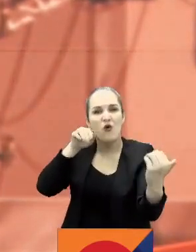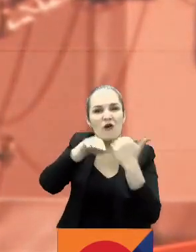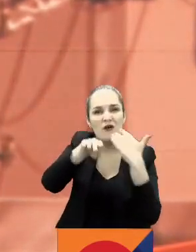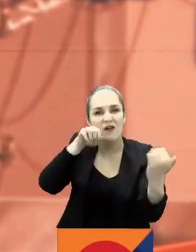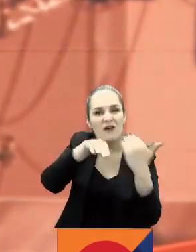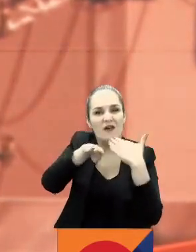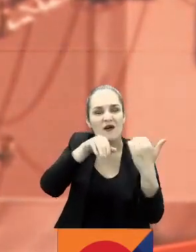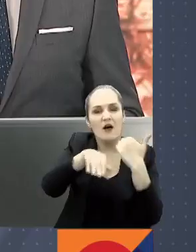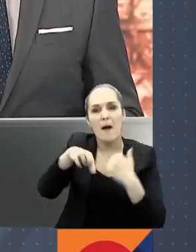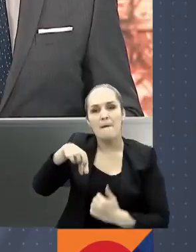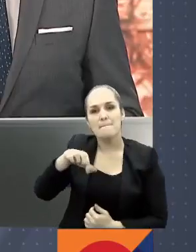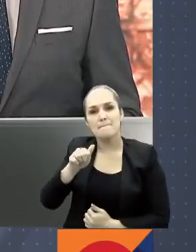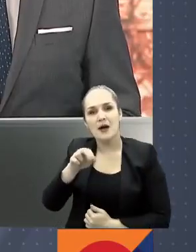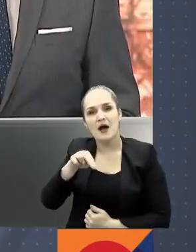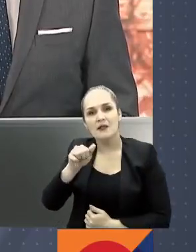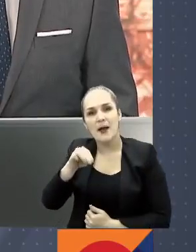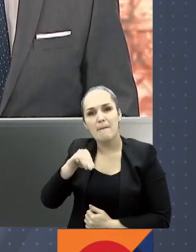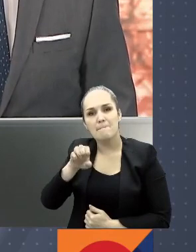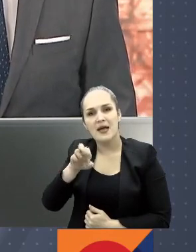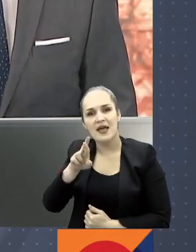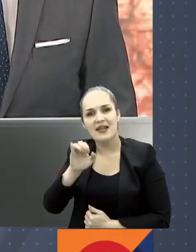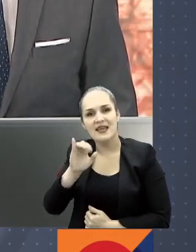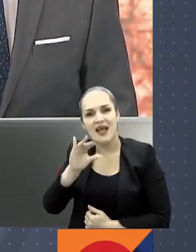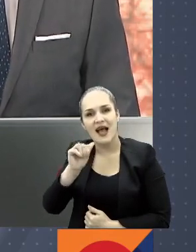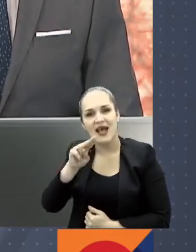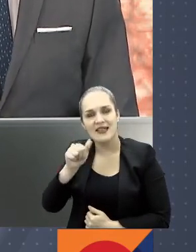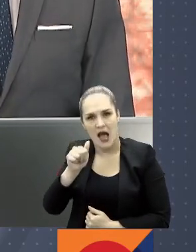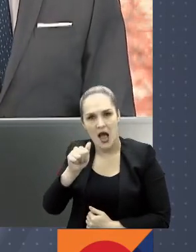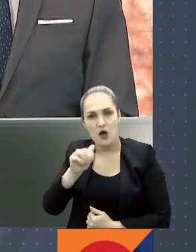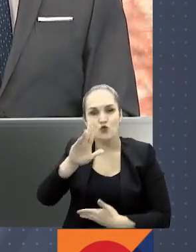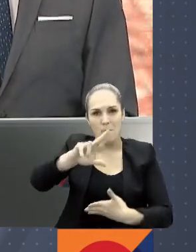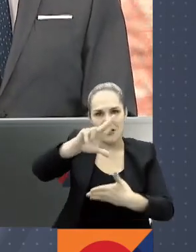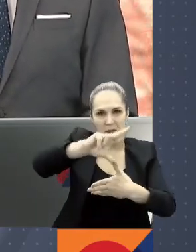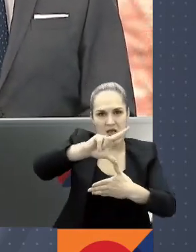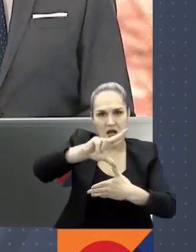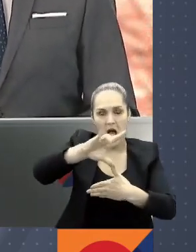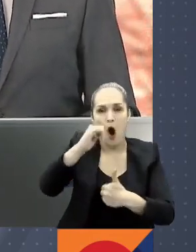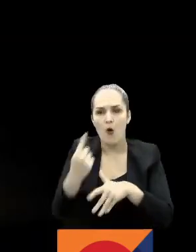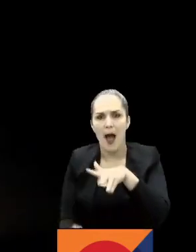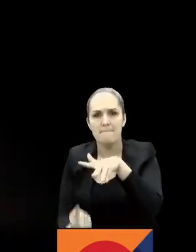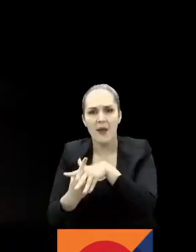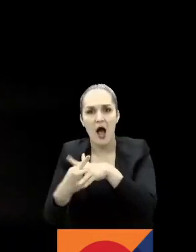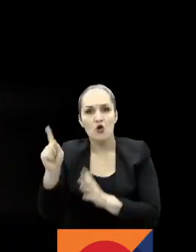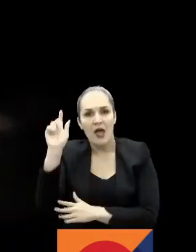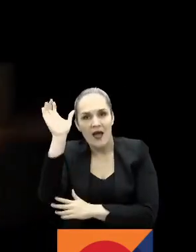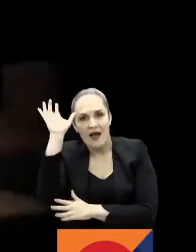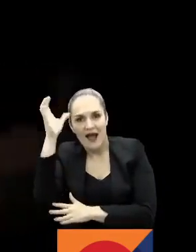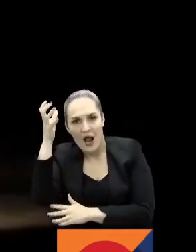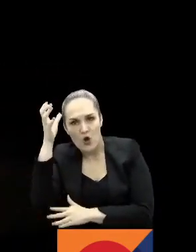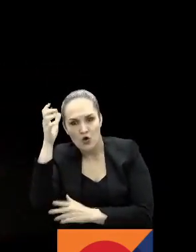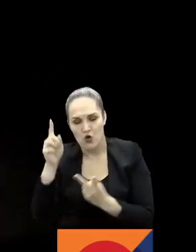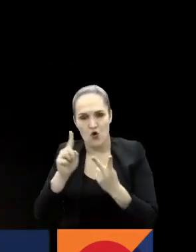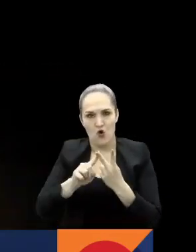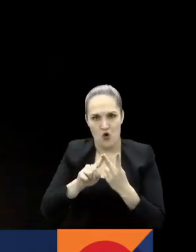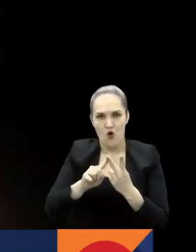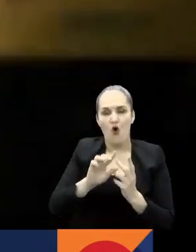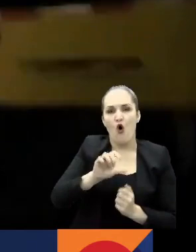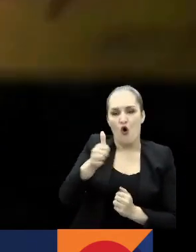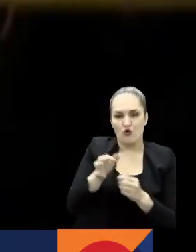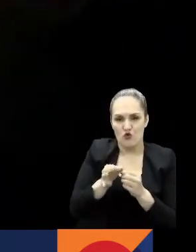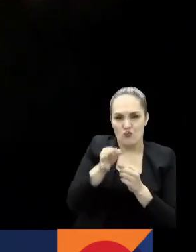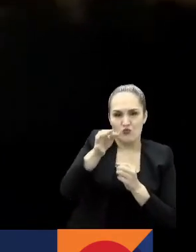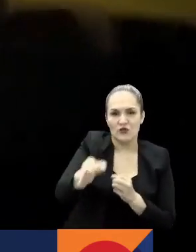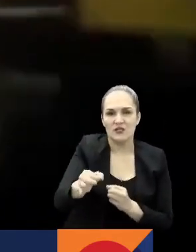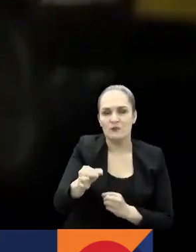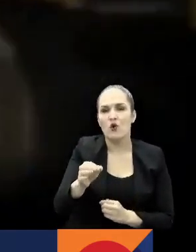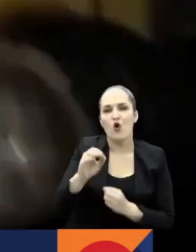presenta taponamientos a la altura de los municipios de Caloto, Miranda y Corinto. La comunidad indígena del Cauca exige la desmilitarización